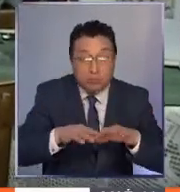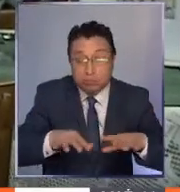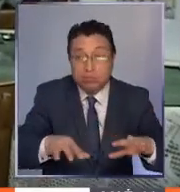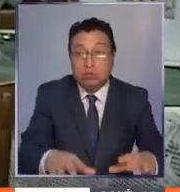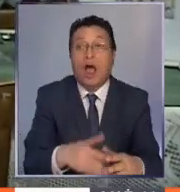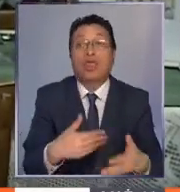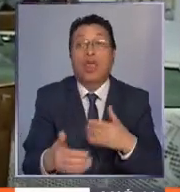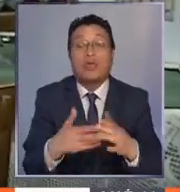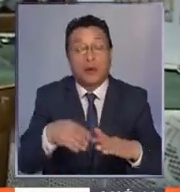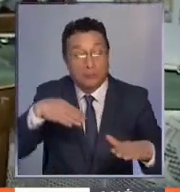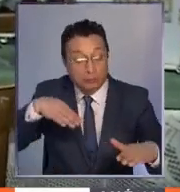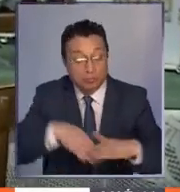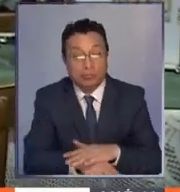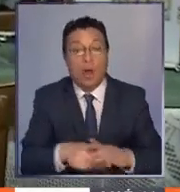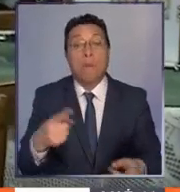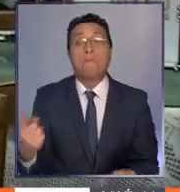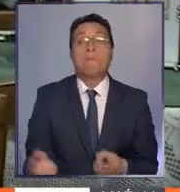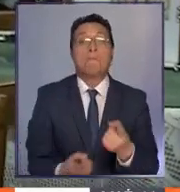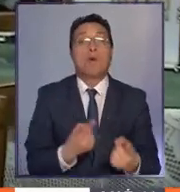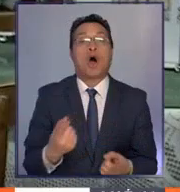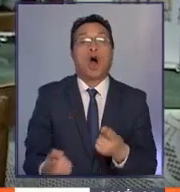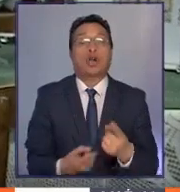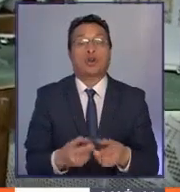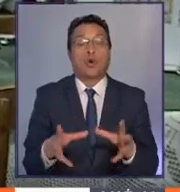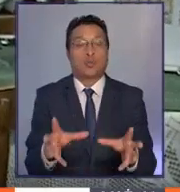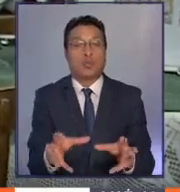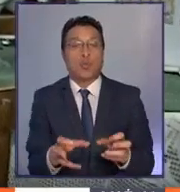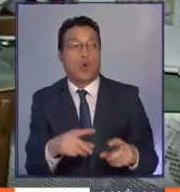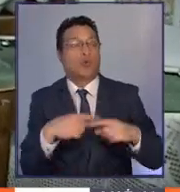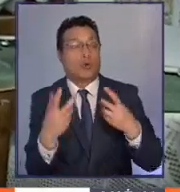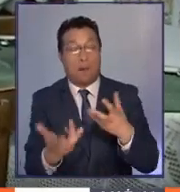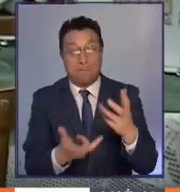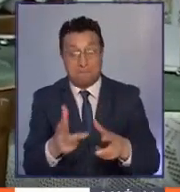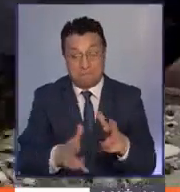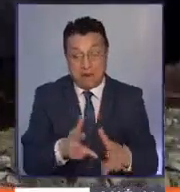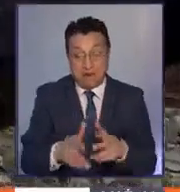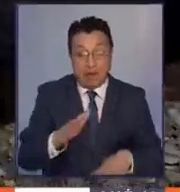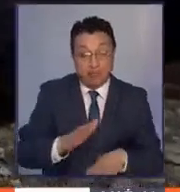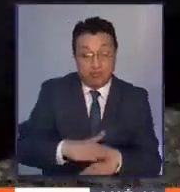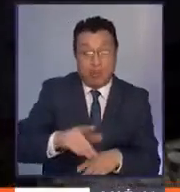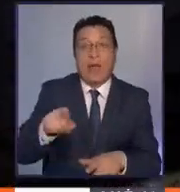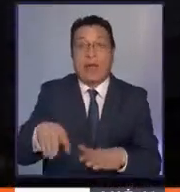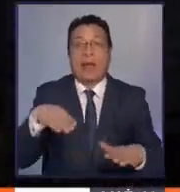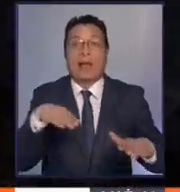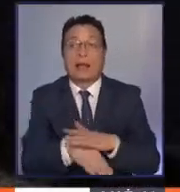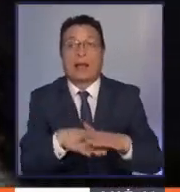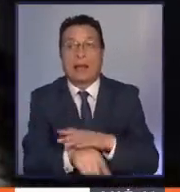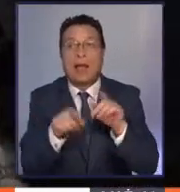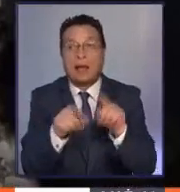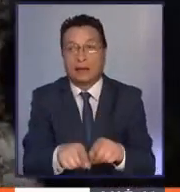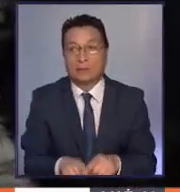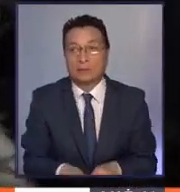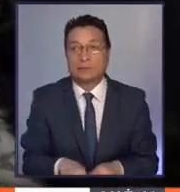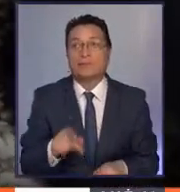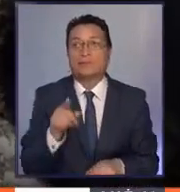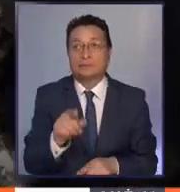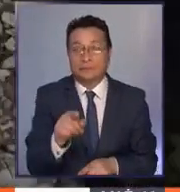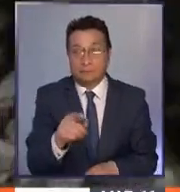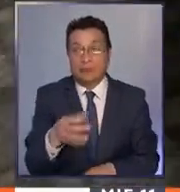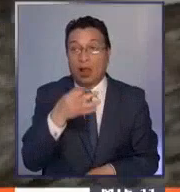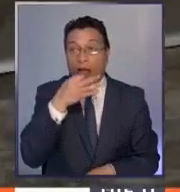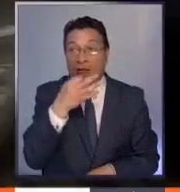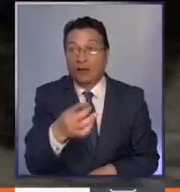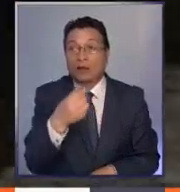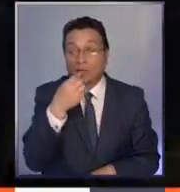Se esconden en los motores de los bicicules, de todas las máquinas que generan calor. Y como decía el administrador de los adobes de Argomedo, bastó un